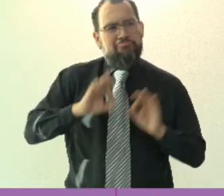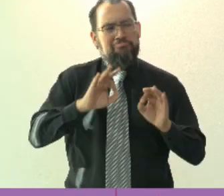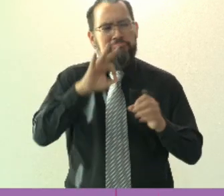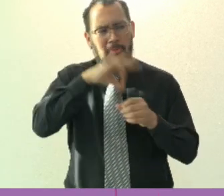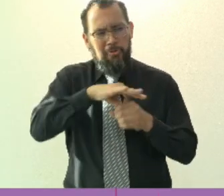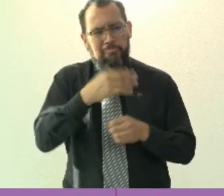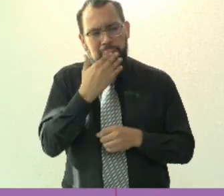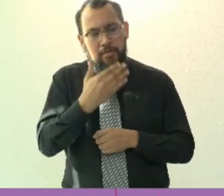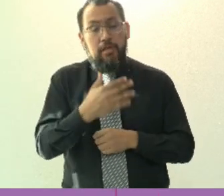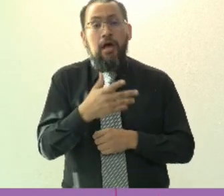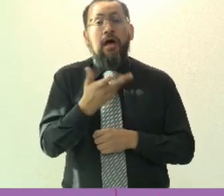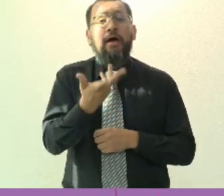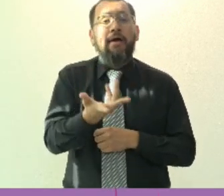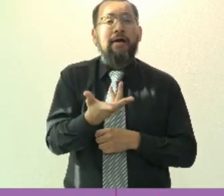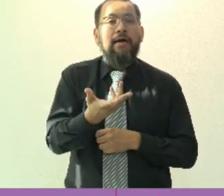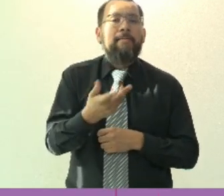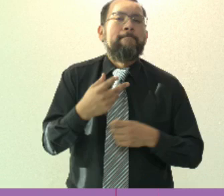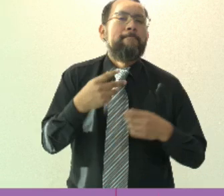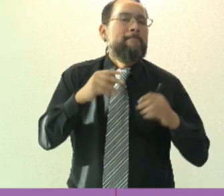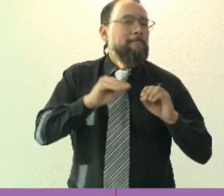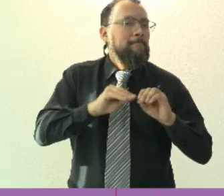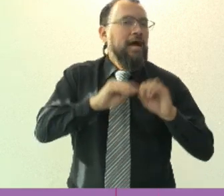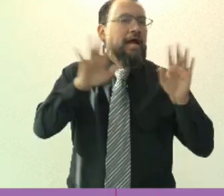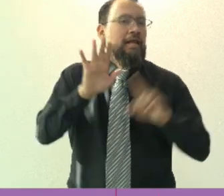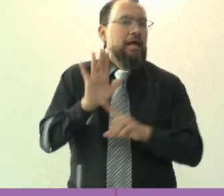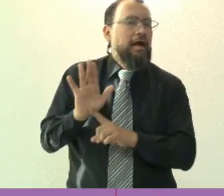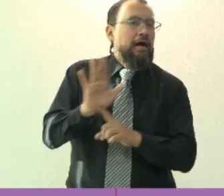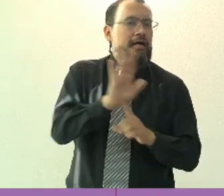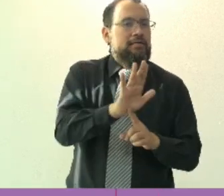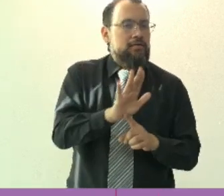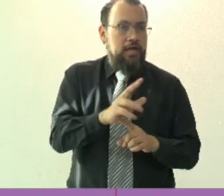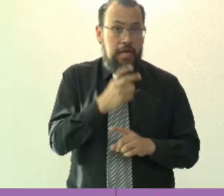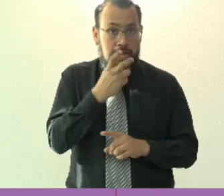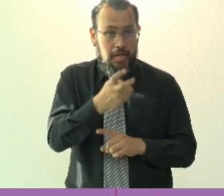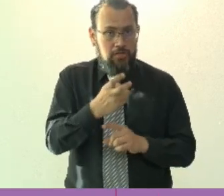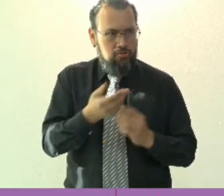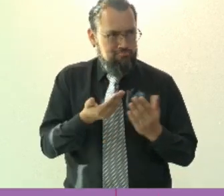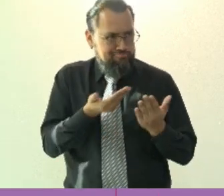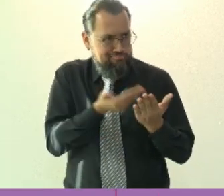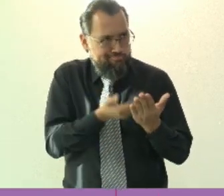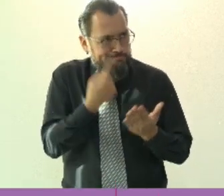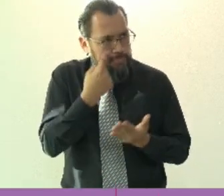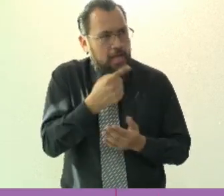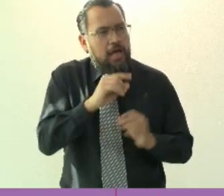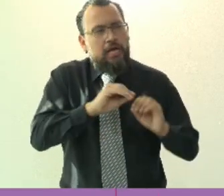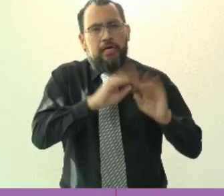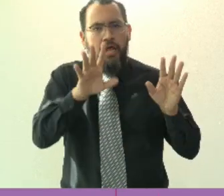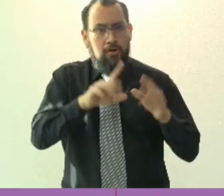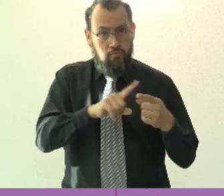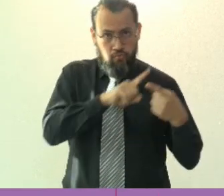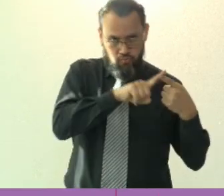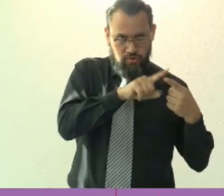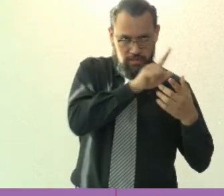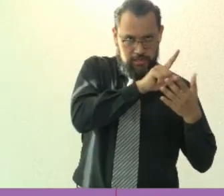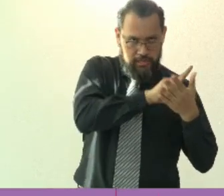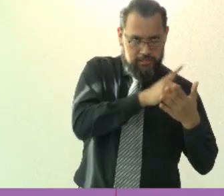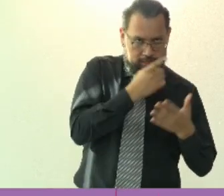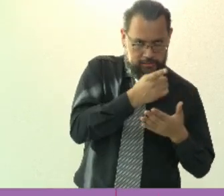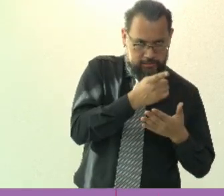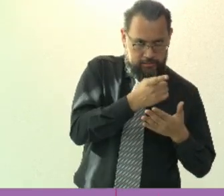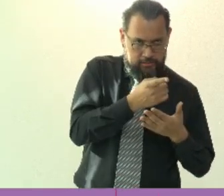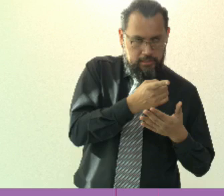archivos. La parte de la transparencia. Decía, este ejercicio de rendición de cuentas tiene dos componentes. El componente legal, que